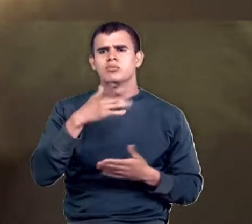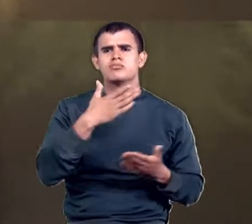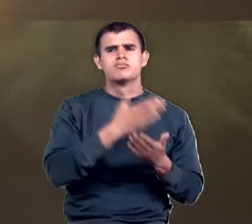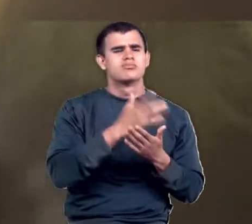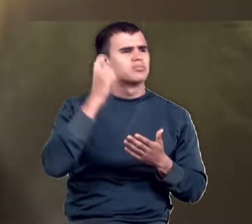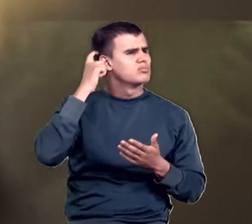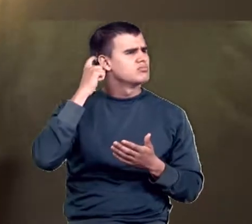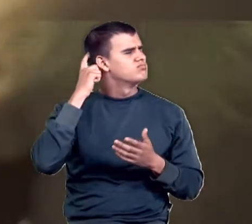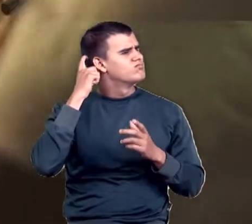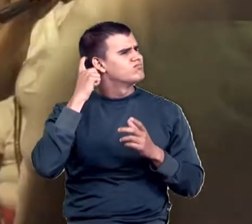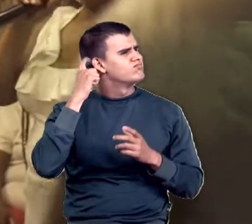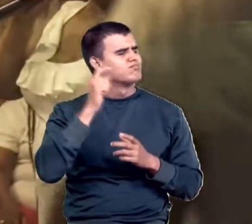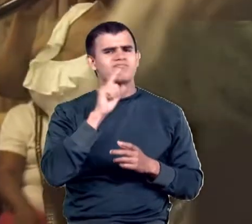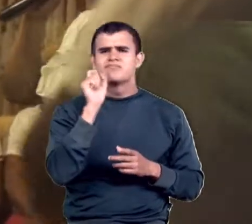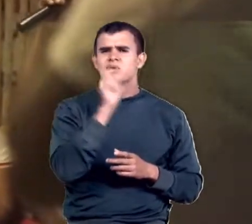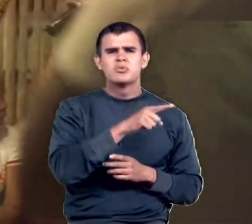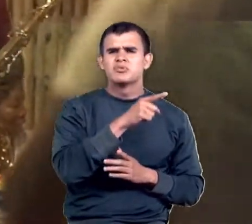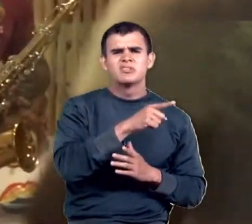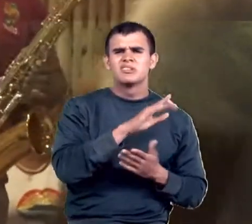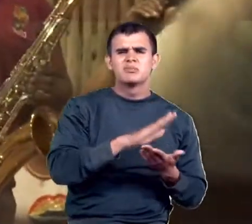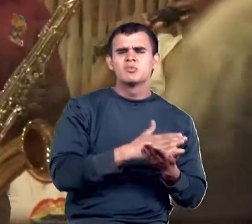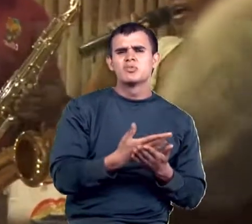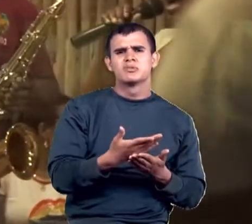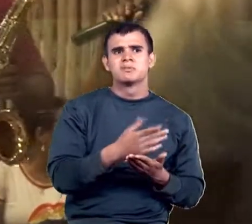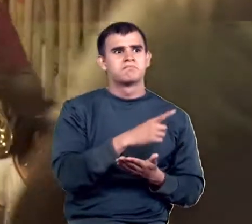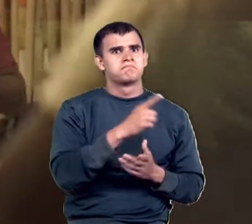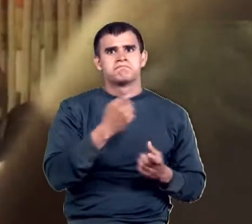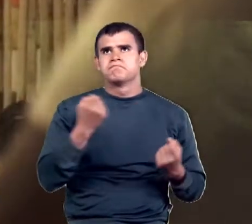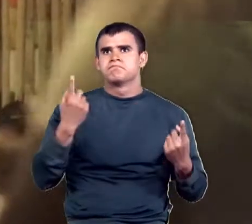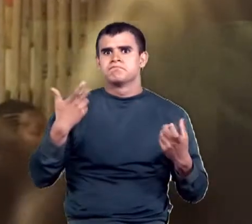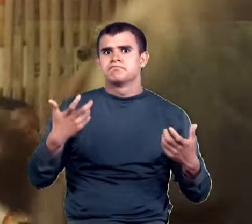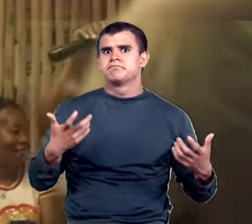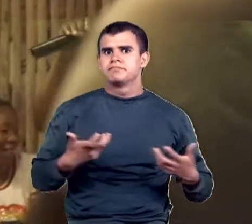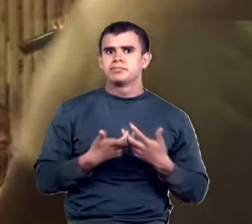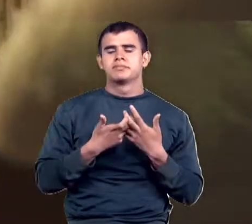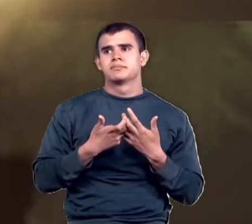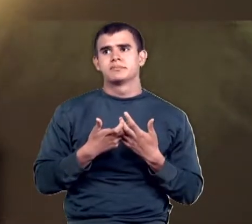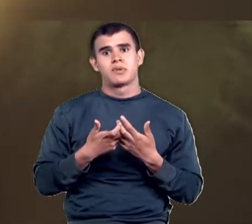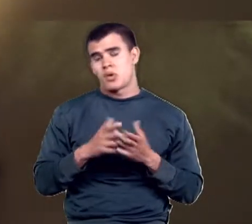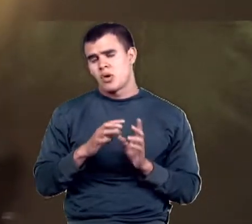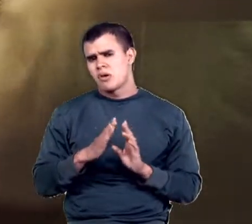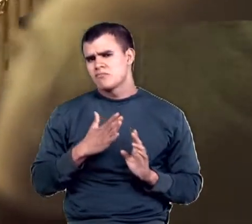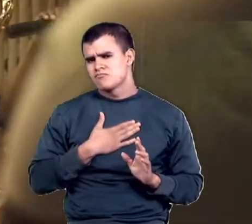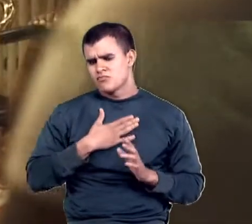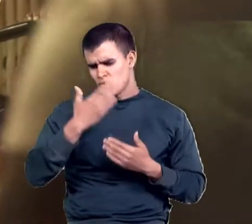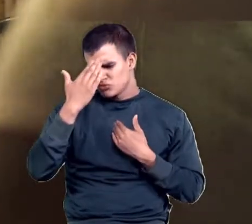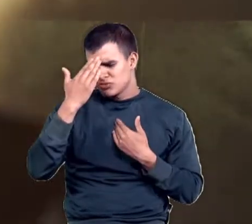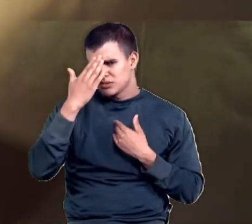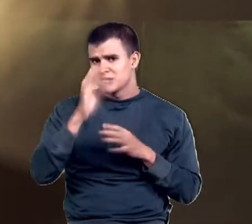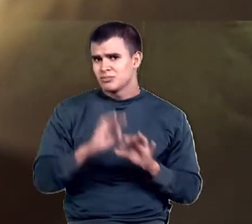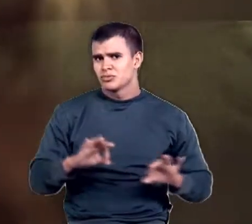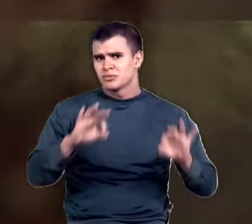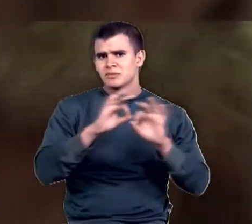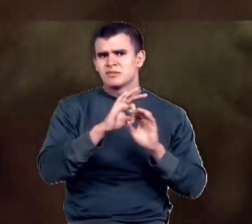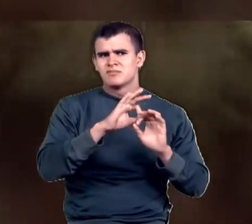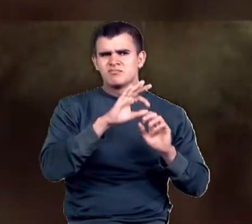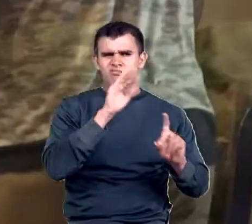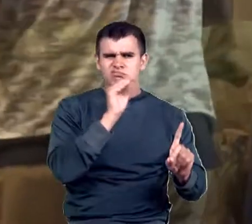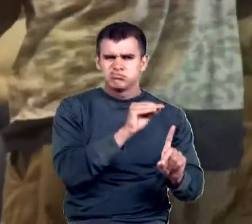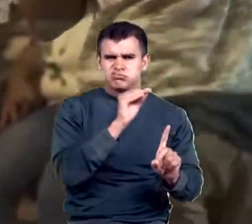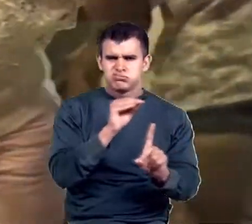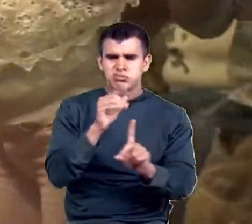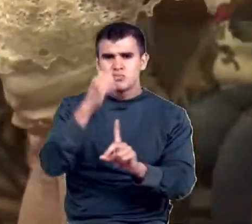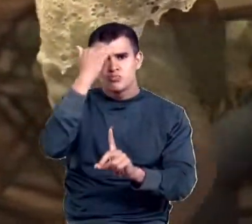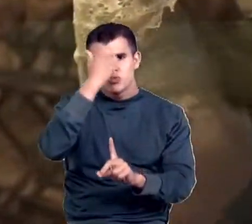un joven y le preguntas qué es una bosa o qué es una jota, qué es una polka, no lo conoces. Entonces hay que trabajarle más y invitarle a los docentes